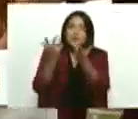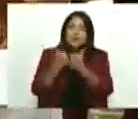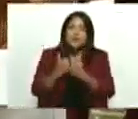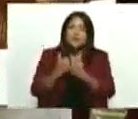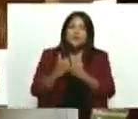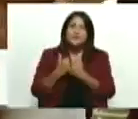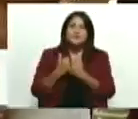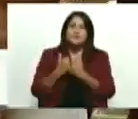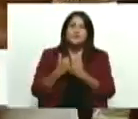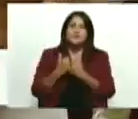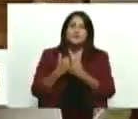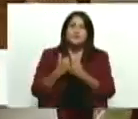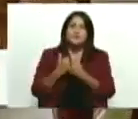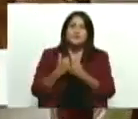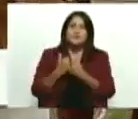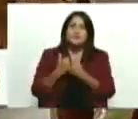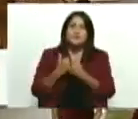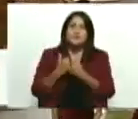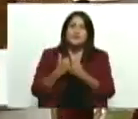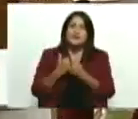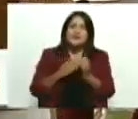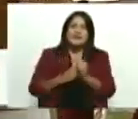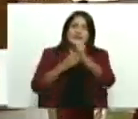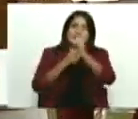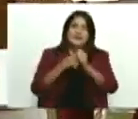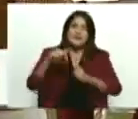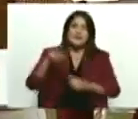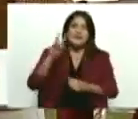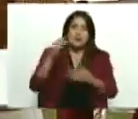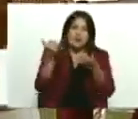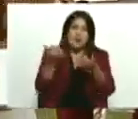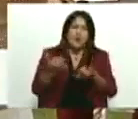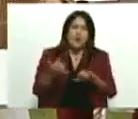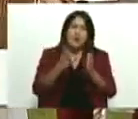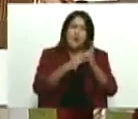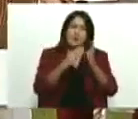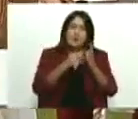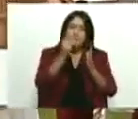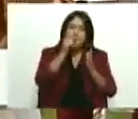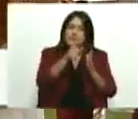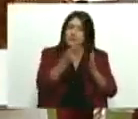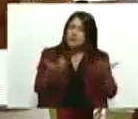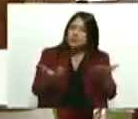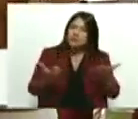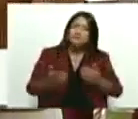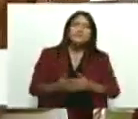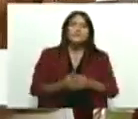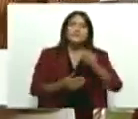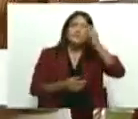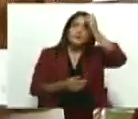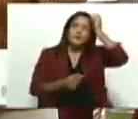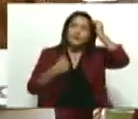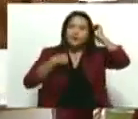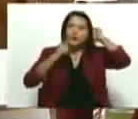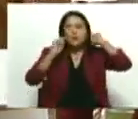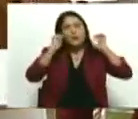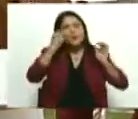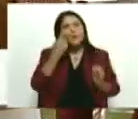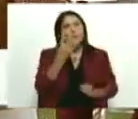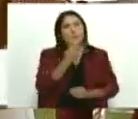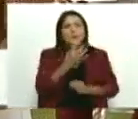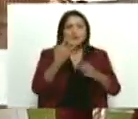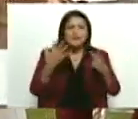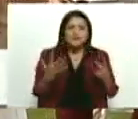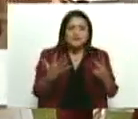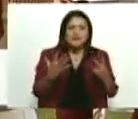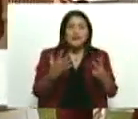también los líderes sociales en la actualidad? Mira, aquí recordando hace 47 años. Y cada